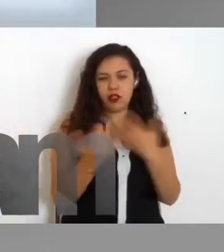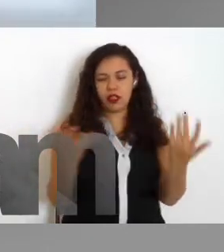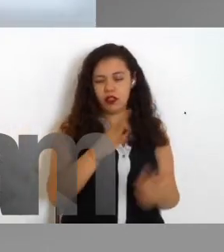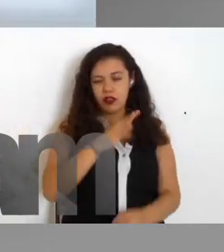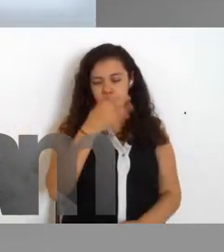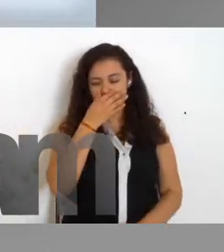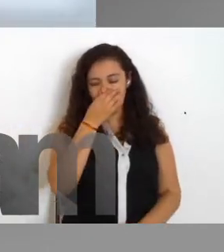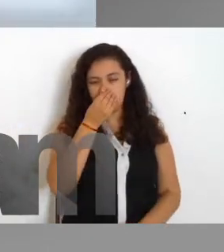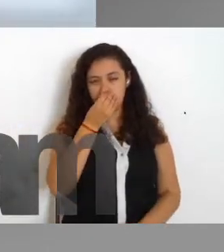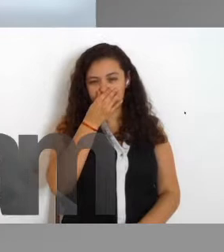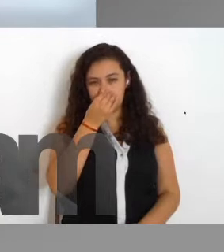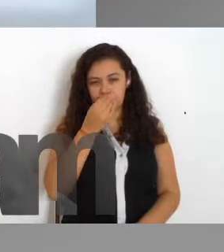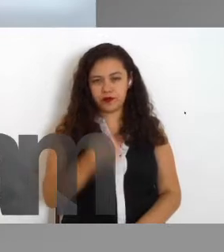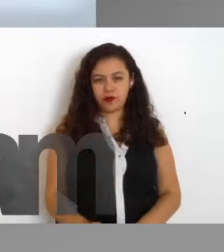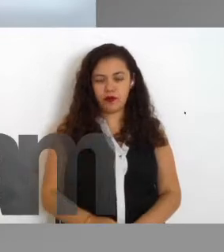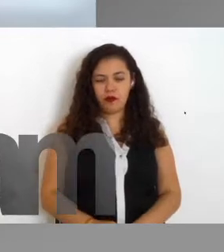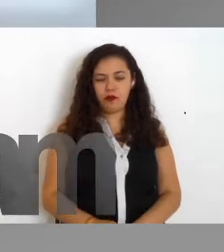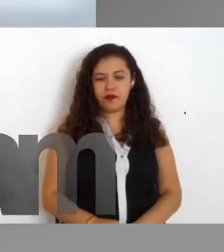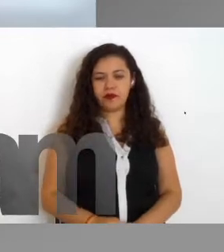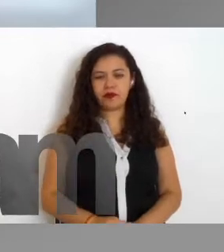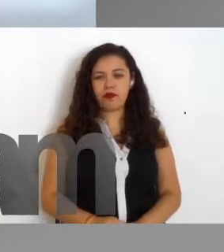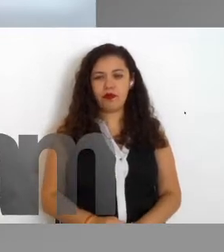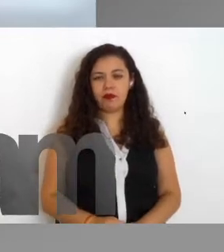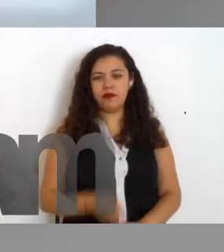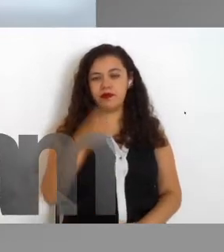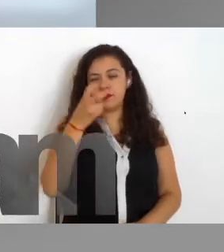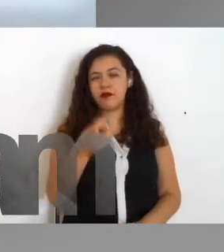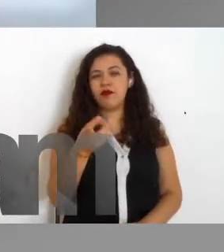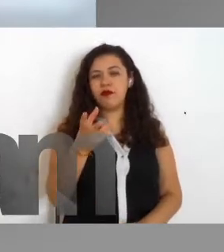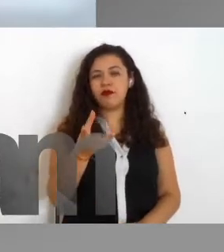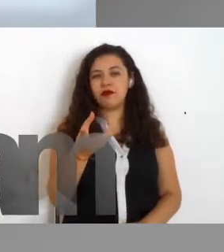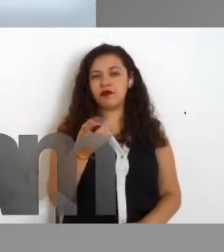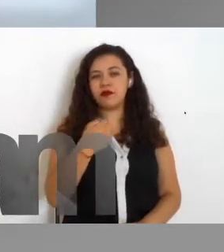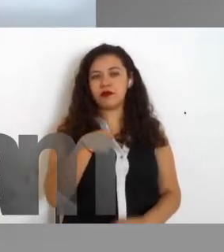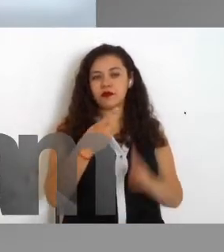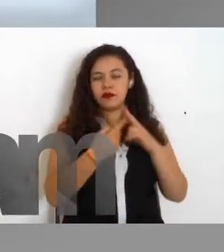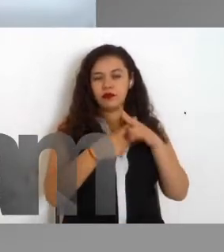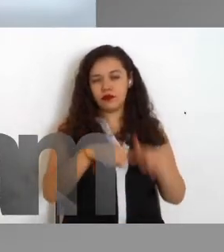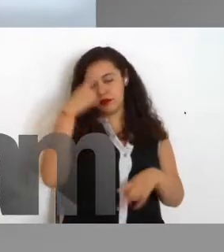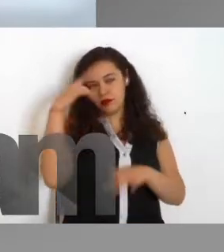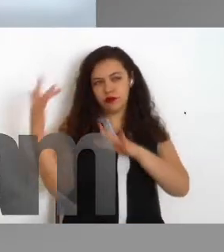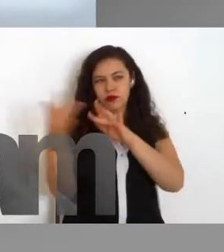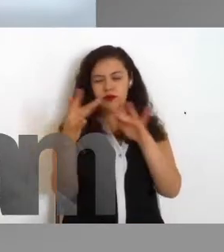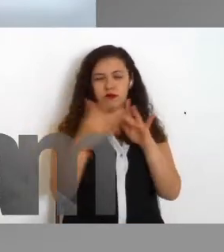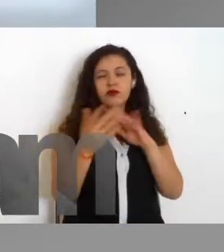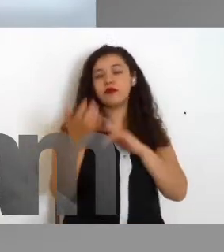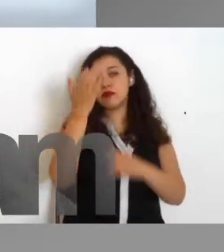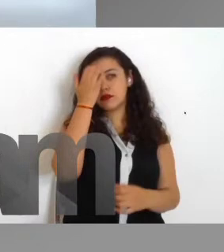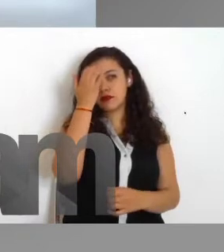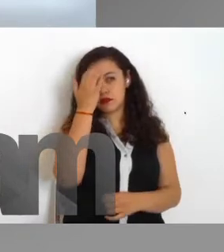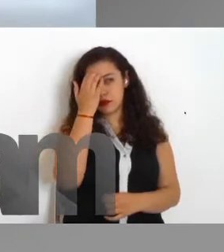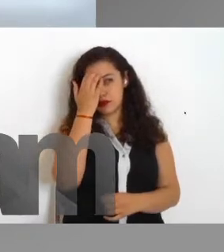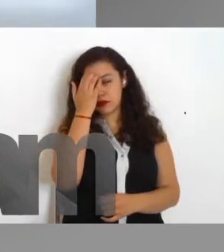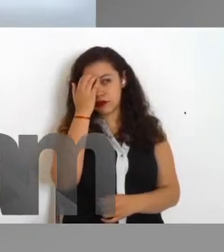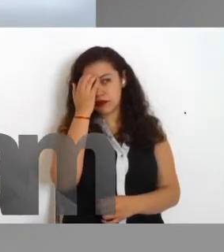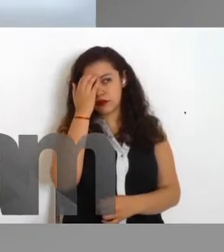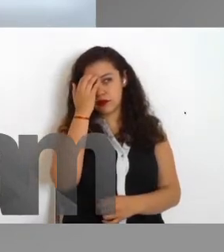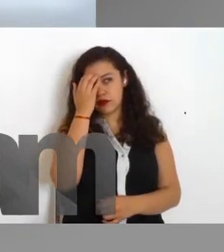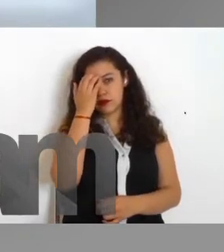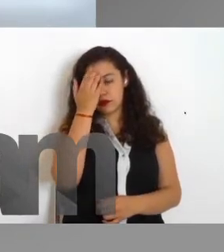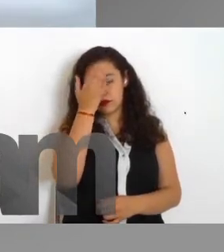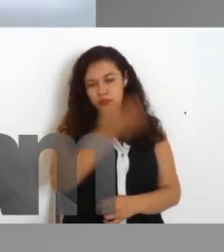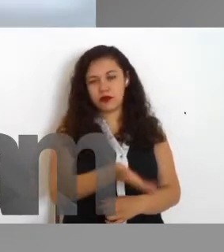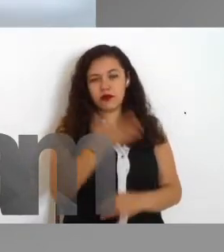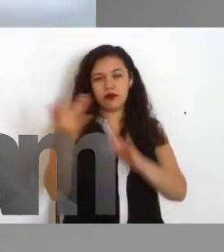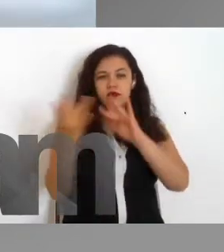yo empezaría por esa gran necesidad de vincularnos, conocernos, establecer estas